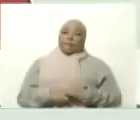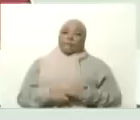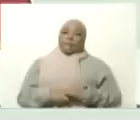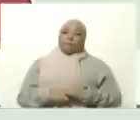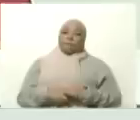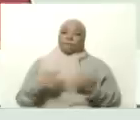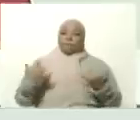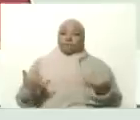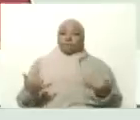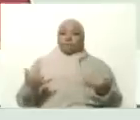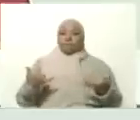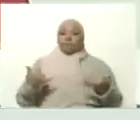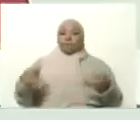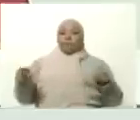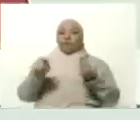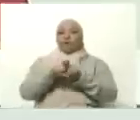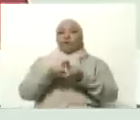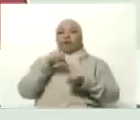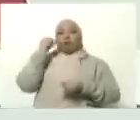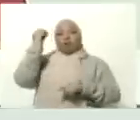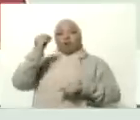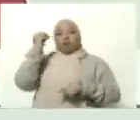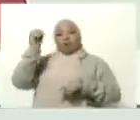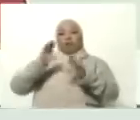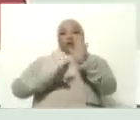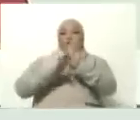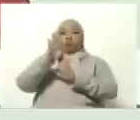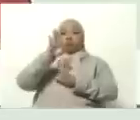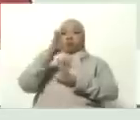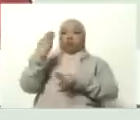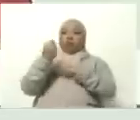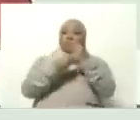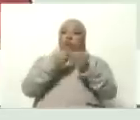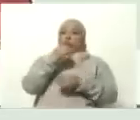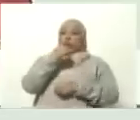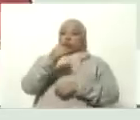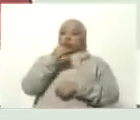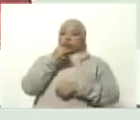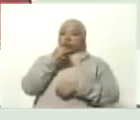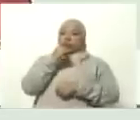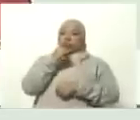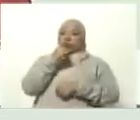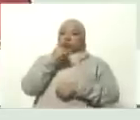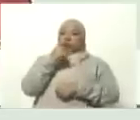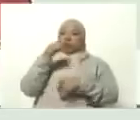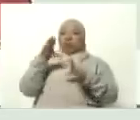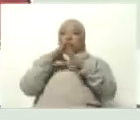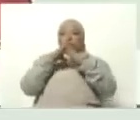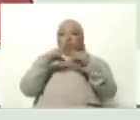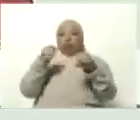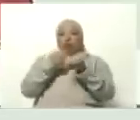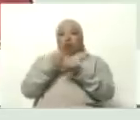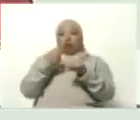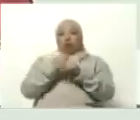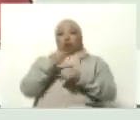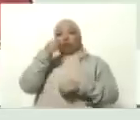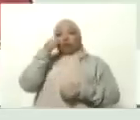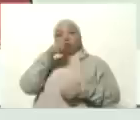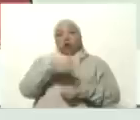Está guiada por creerse superiores, por el supremacismo. Y están destinadas todas al